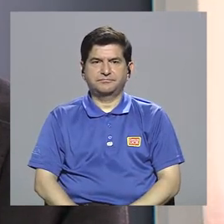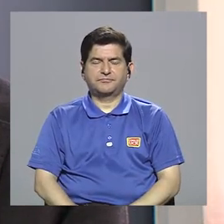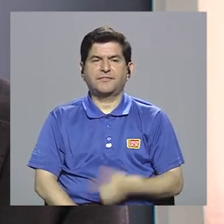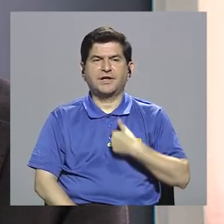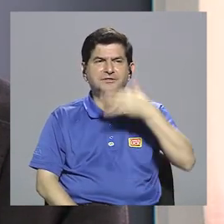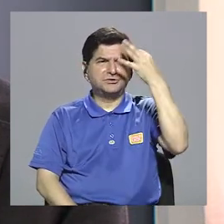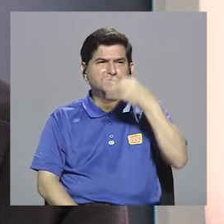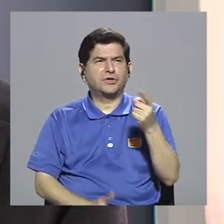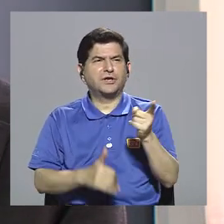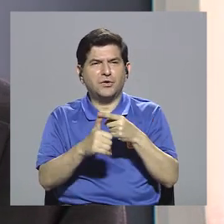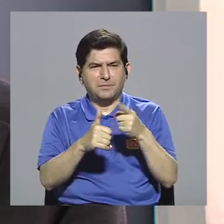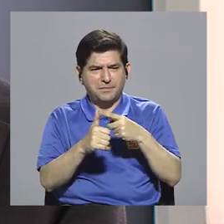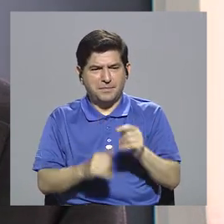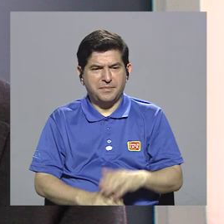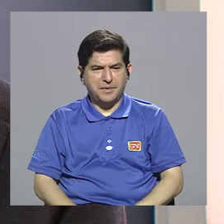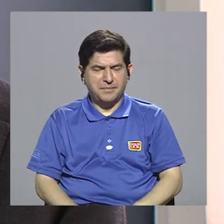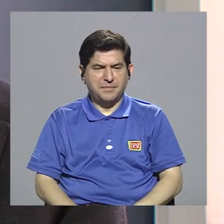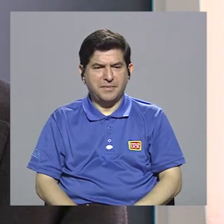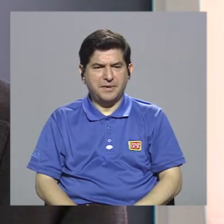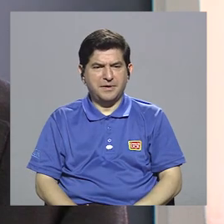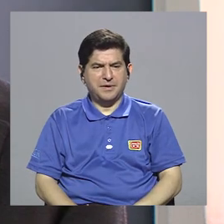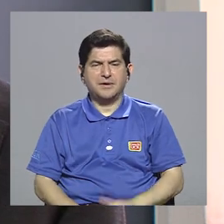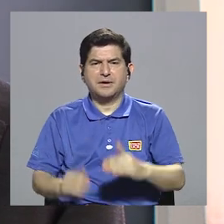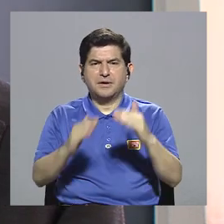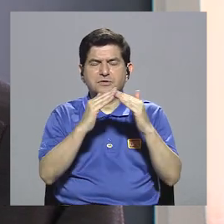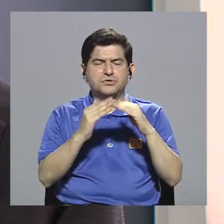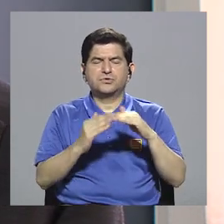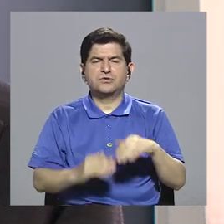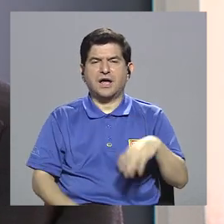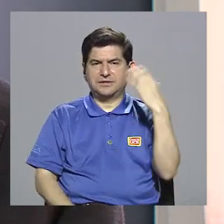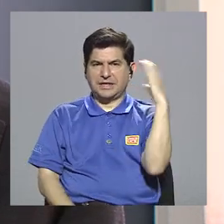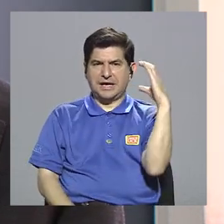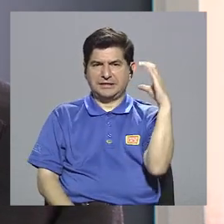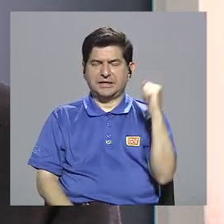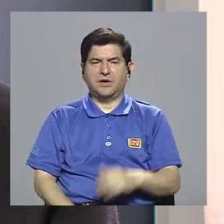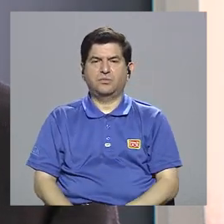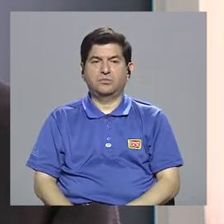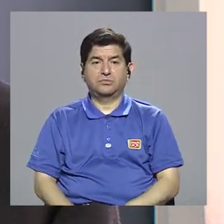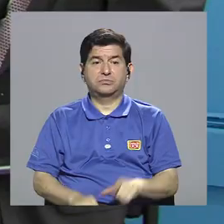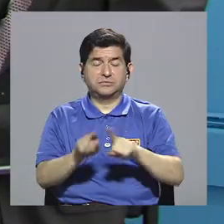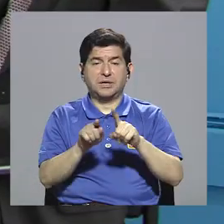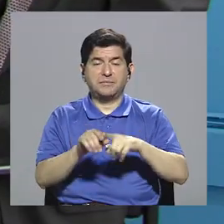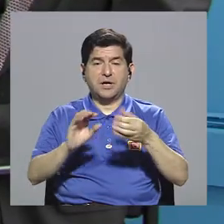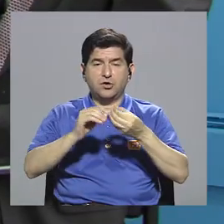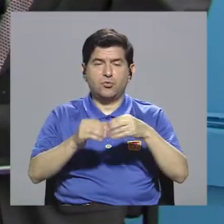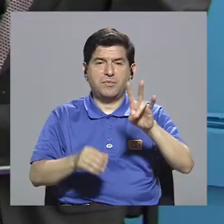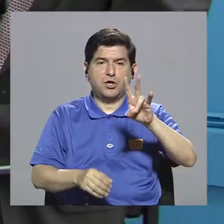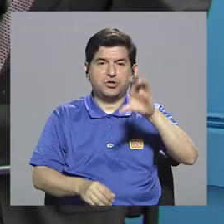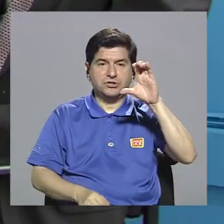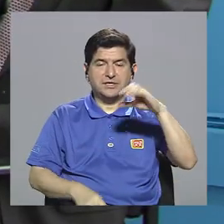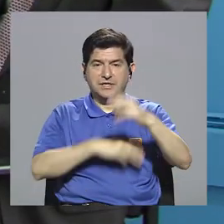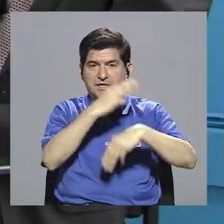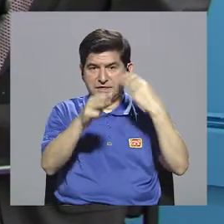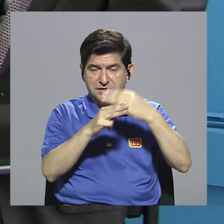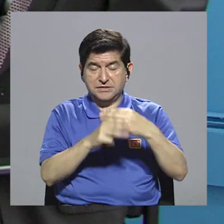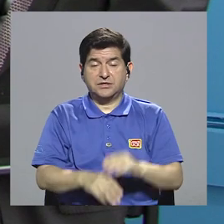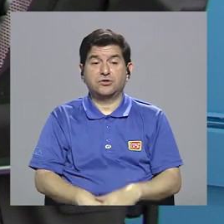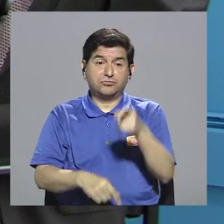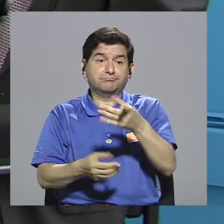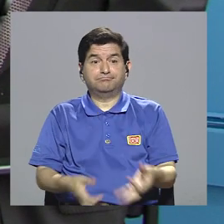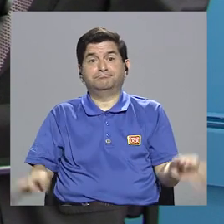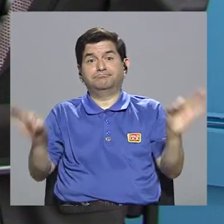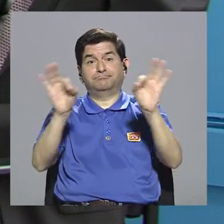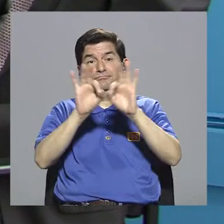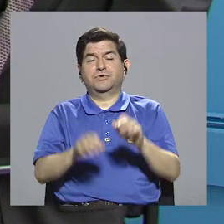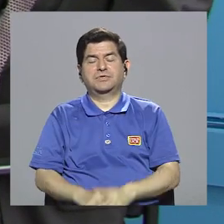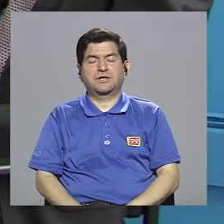de cartago que fue además la número 700 del mundo entonces fue destaca a nivel de 11 700 ciudad